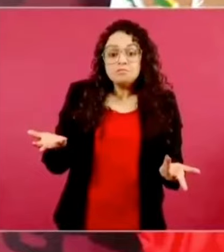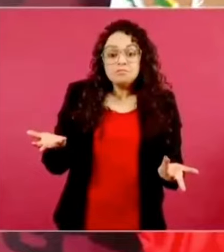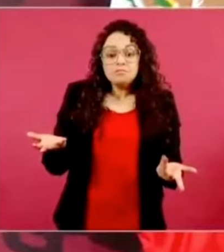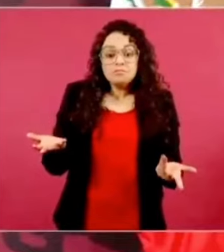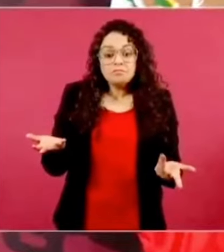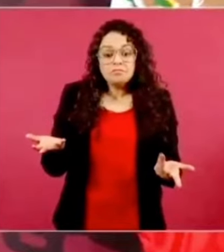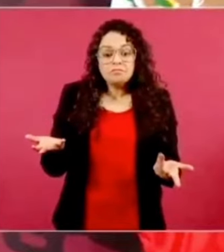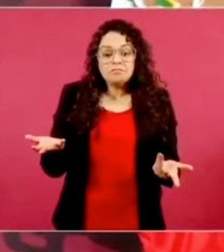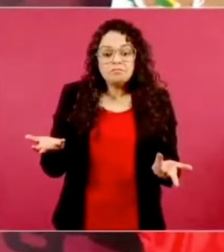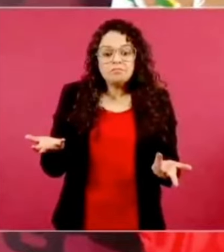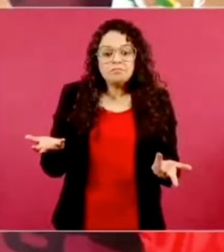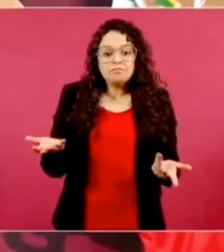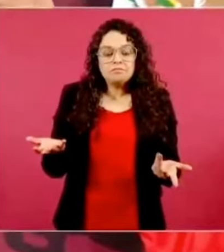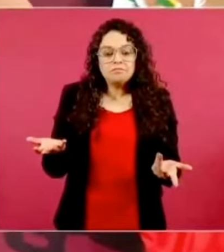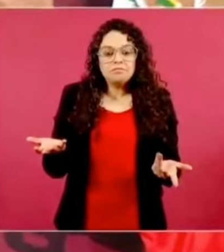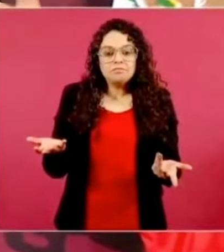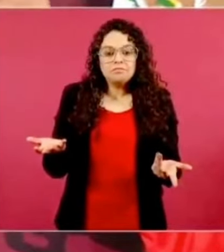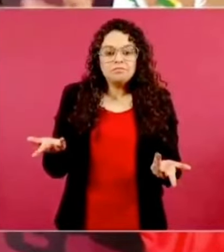Pues apostar